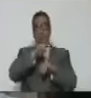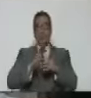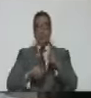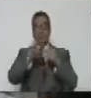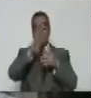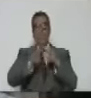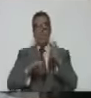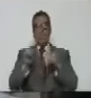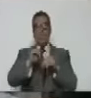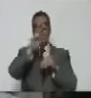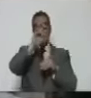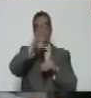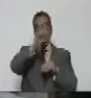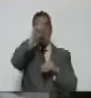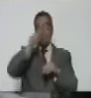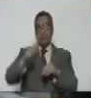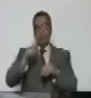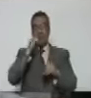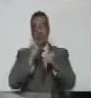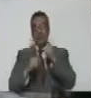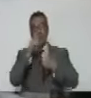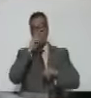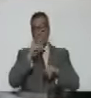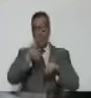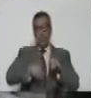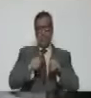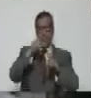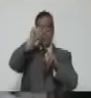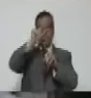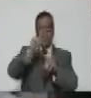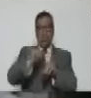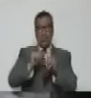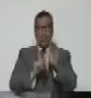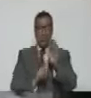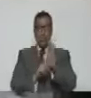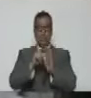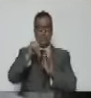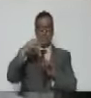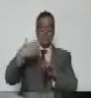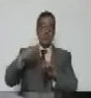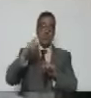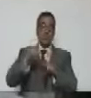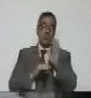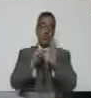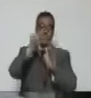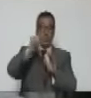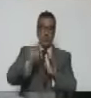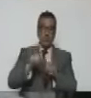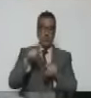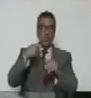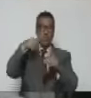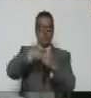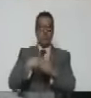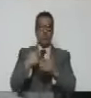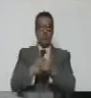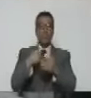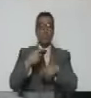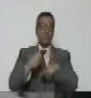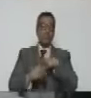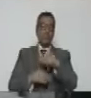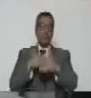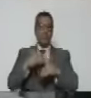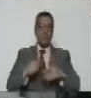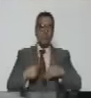4-5% los últimos 2 años. Hemos logrado reducir la inflación, los ingresos de los venezolanos han venido